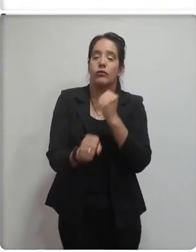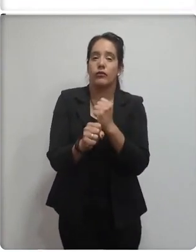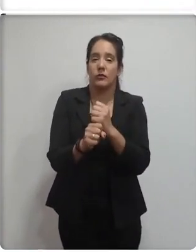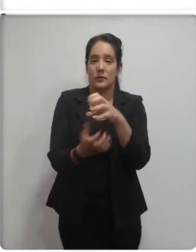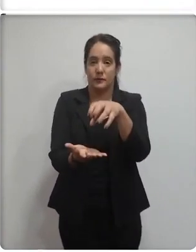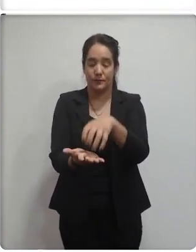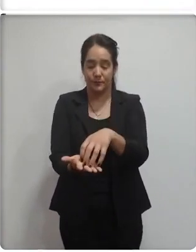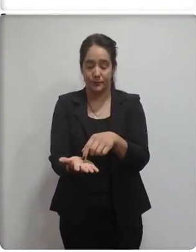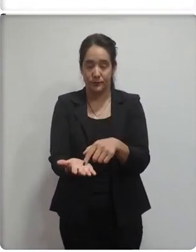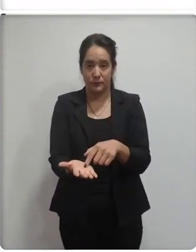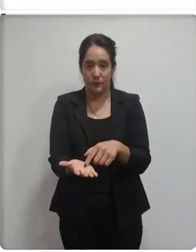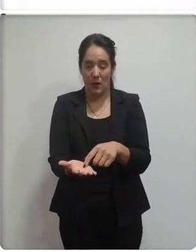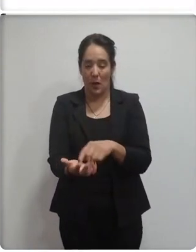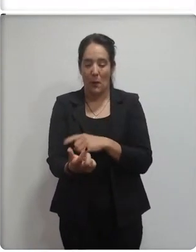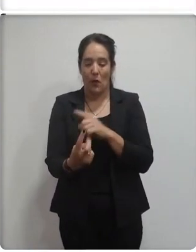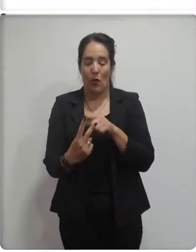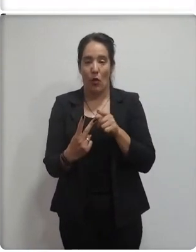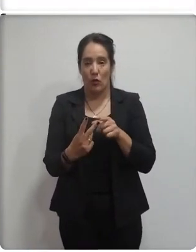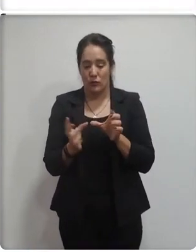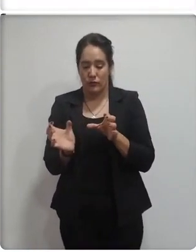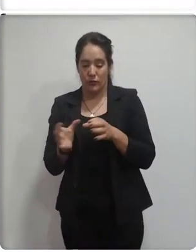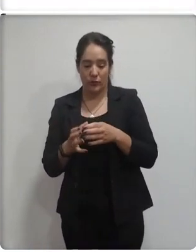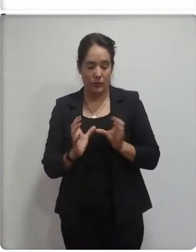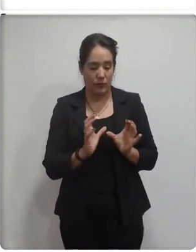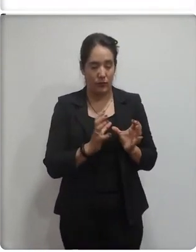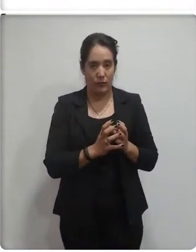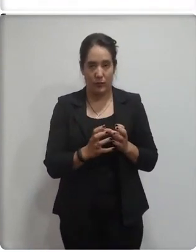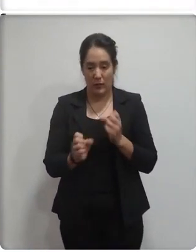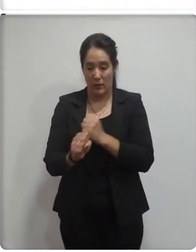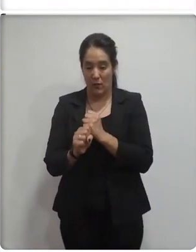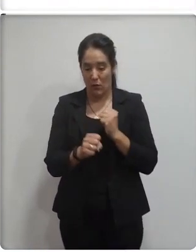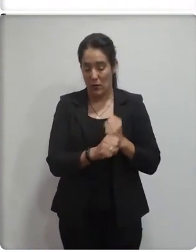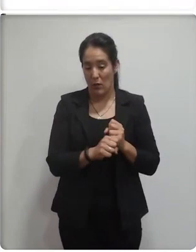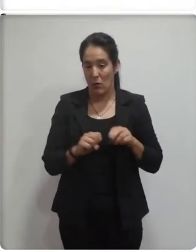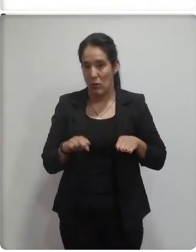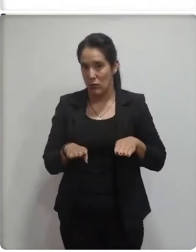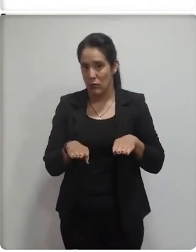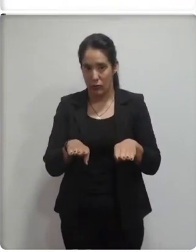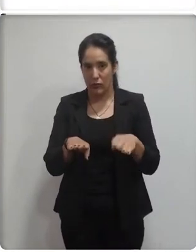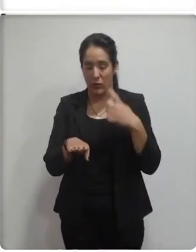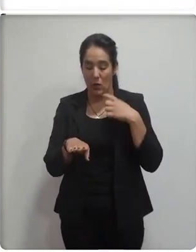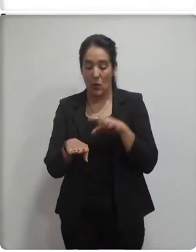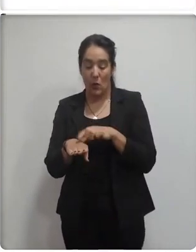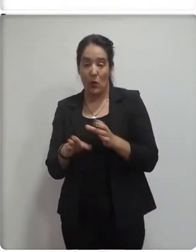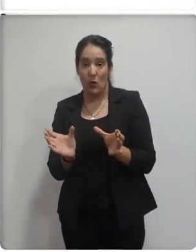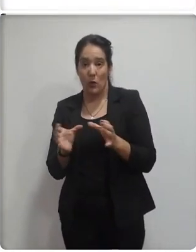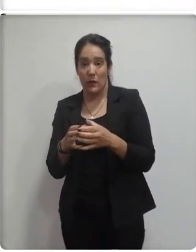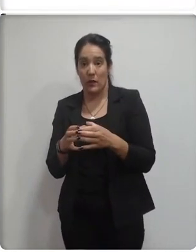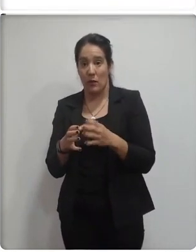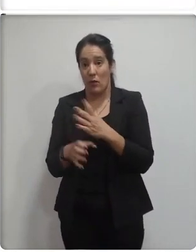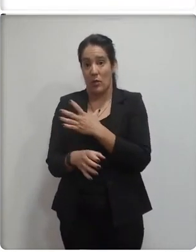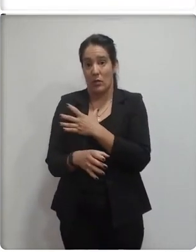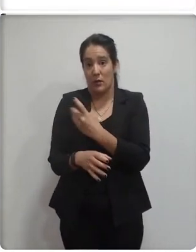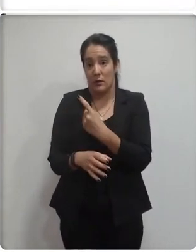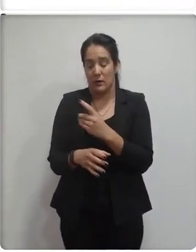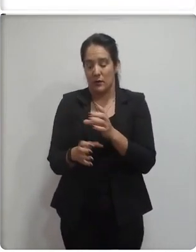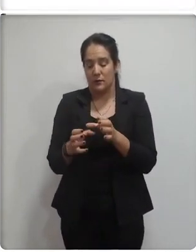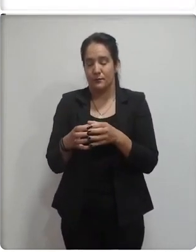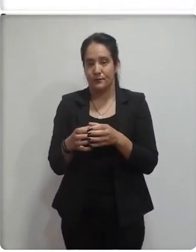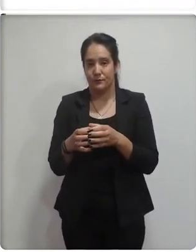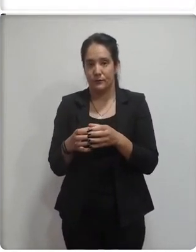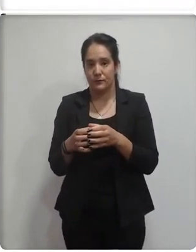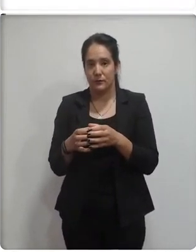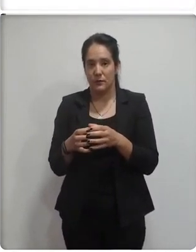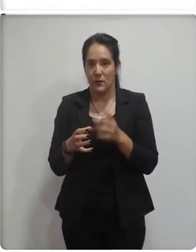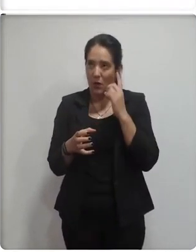que se constituyeron 2 comités en forma paralela. Un comité que se designó como directivo, que en realidad es como la cúpula